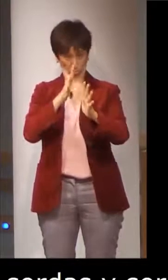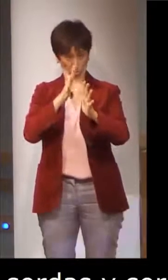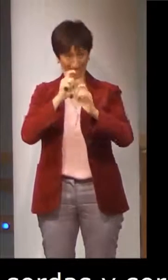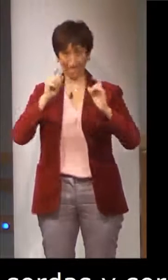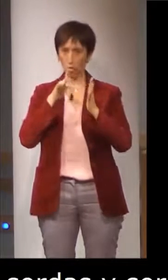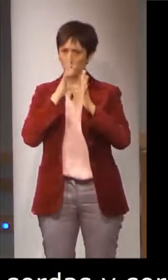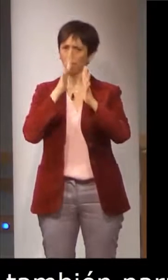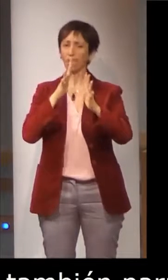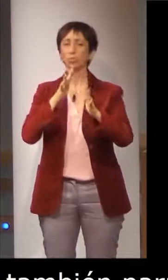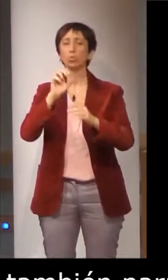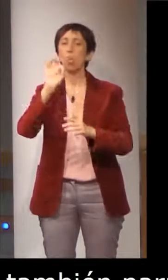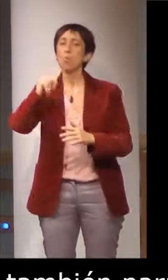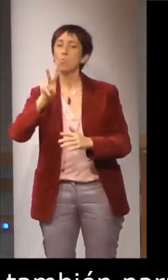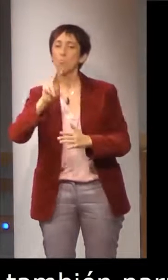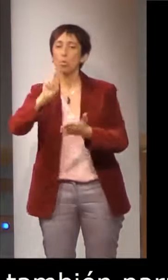de ello.